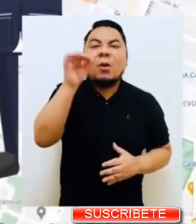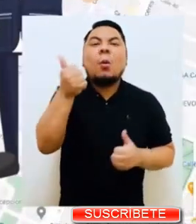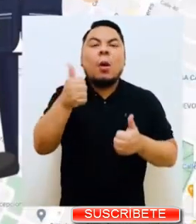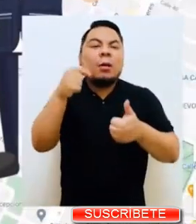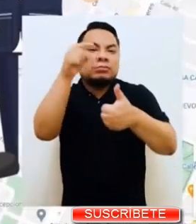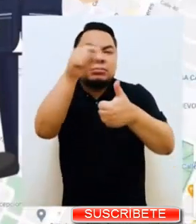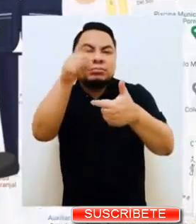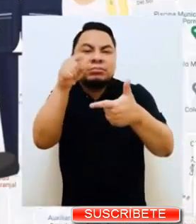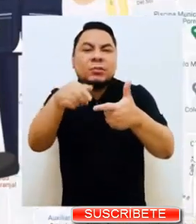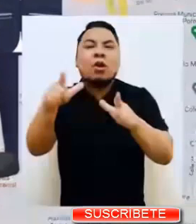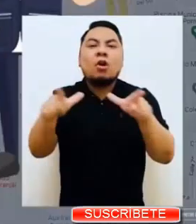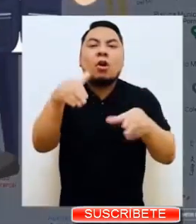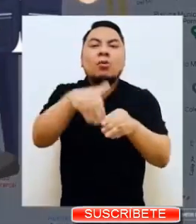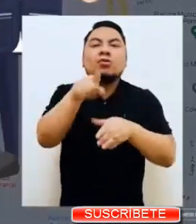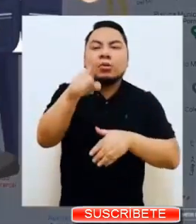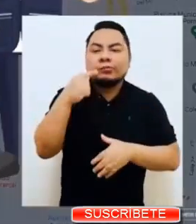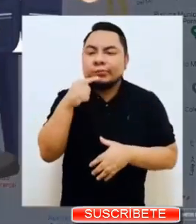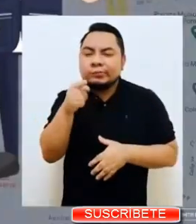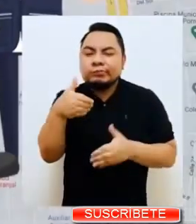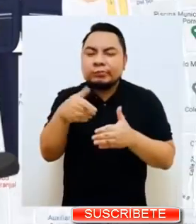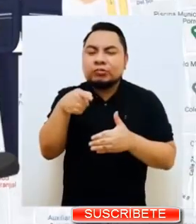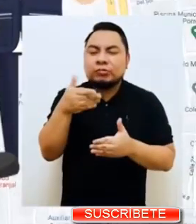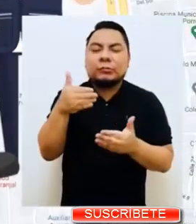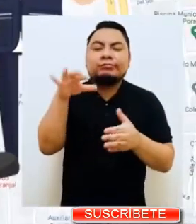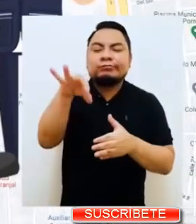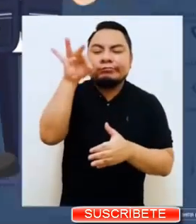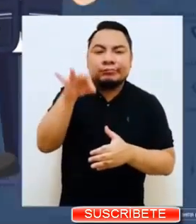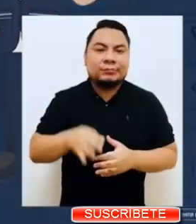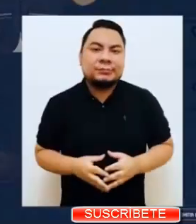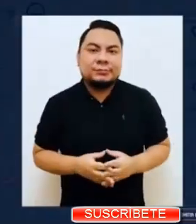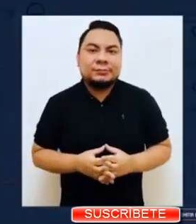Elige tus opciones de local de votación.